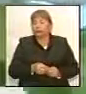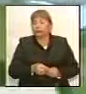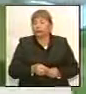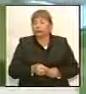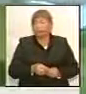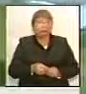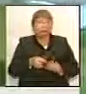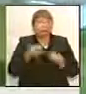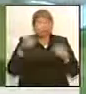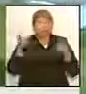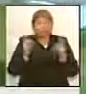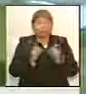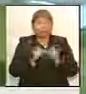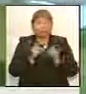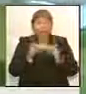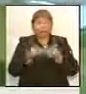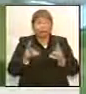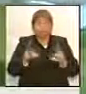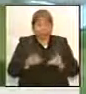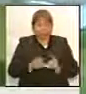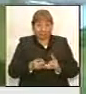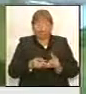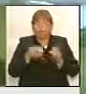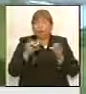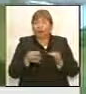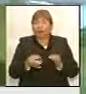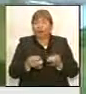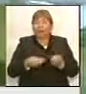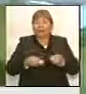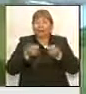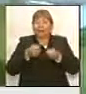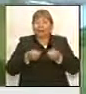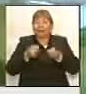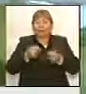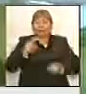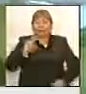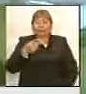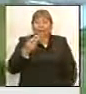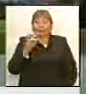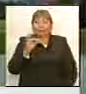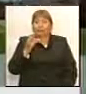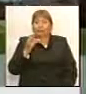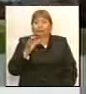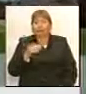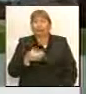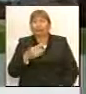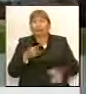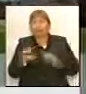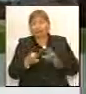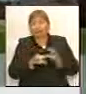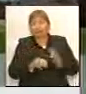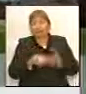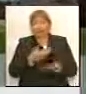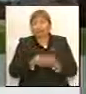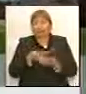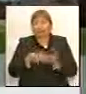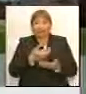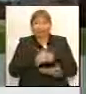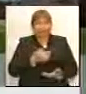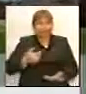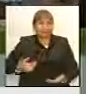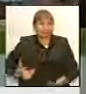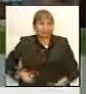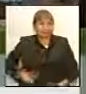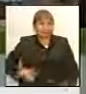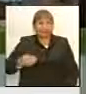En el encuentro departamental de autoridades electas de Madre de Dios 2019, actividad a la que asistió el presidente del Congreso